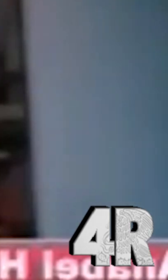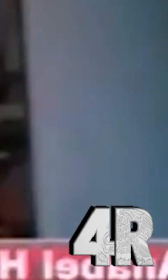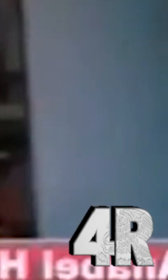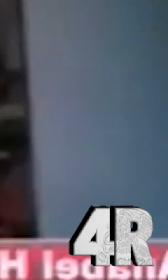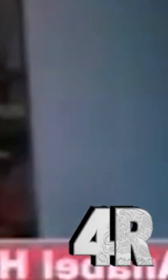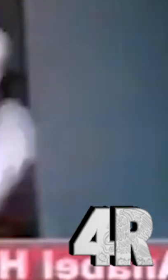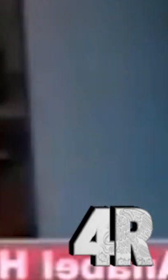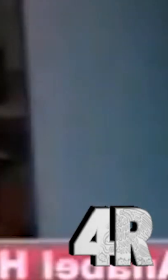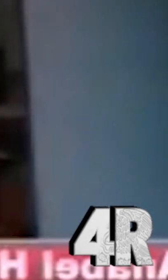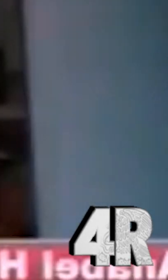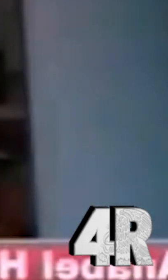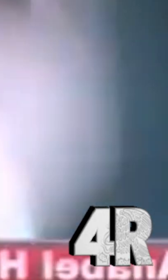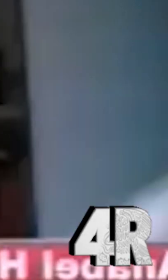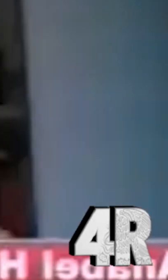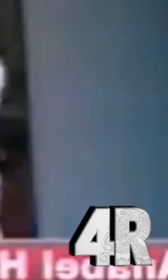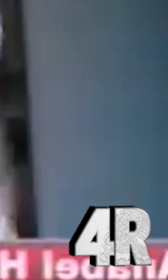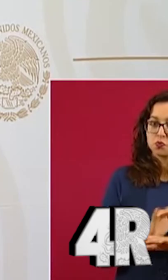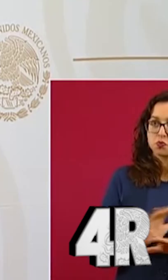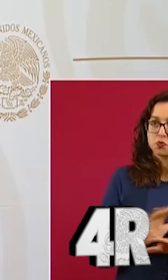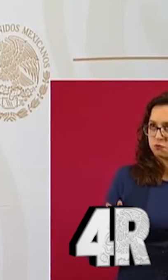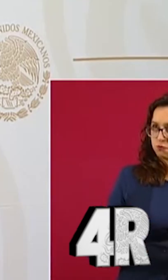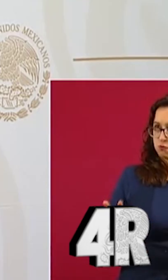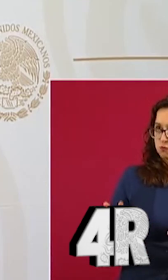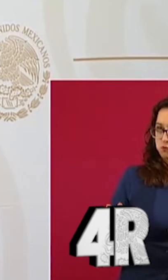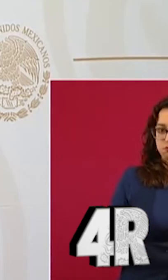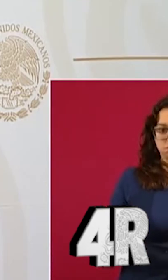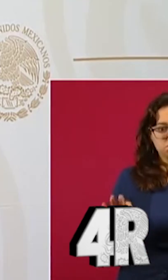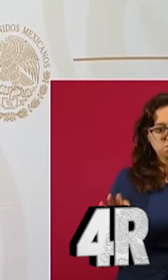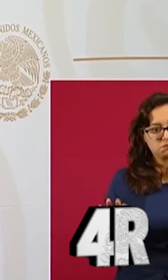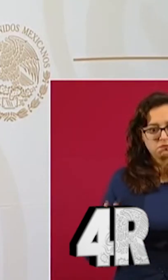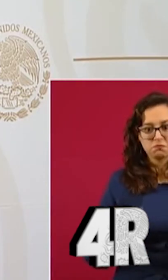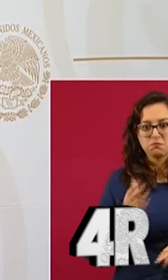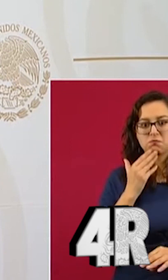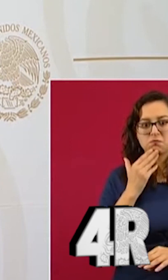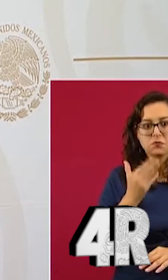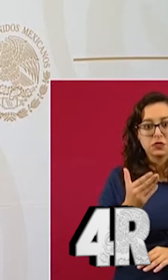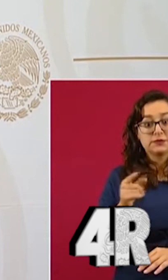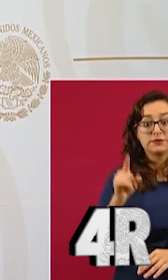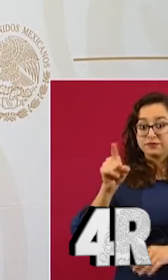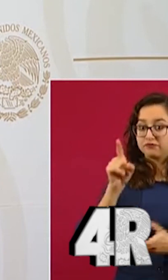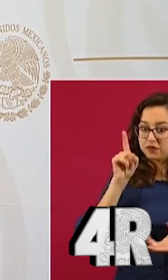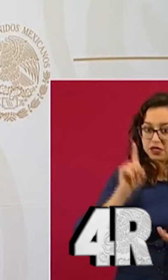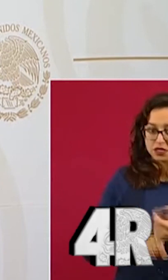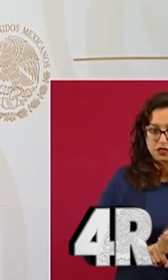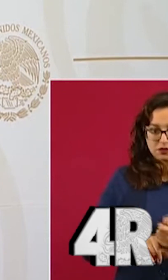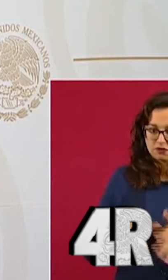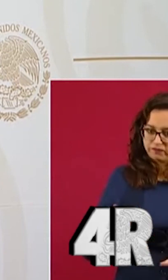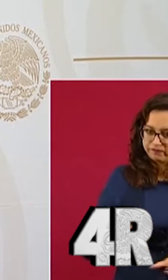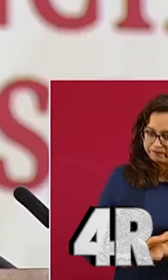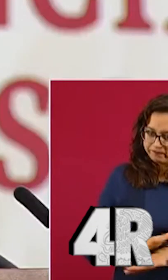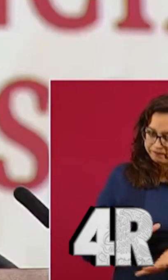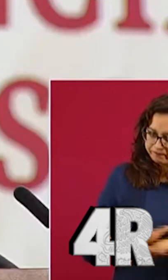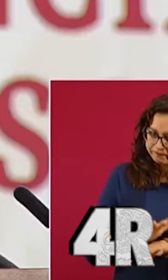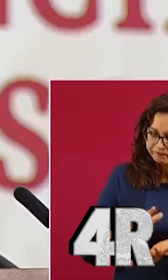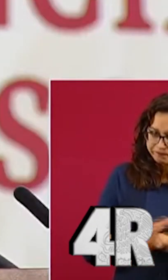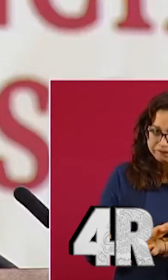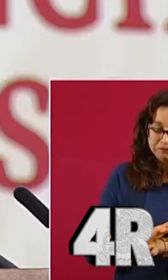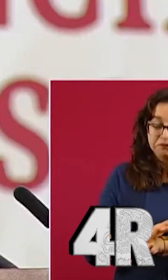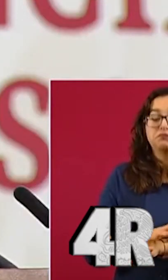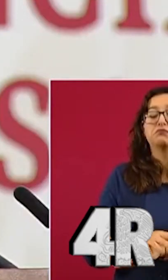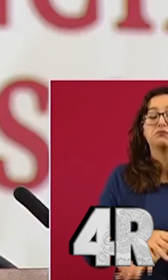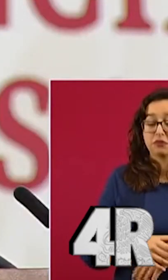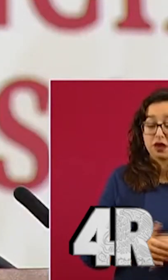referencia a las declaraciones de anabel hernández y de todas estas suposiciones de todas estas entre comillas